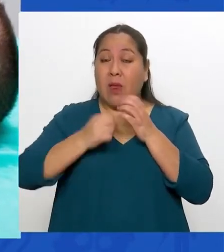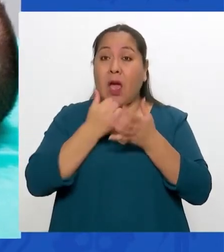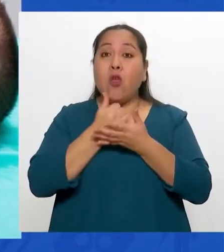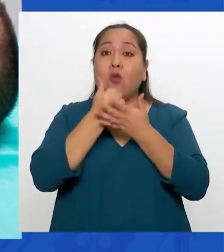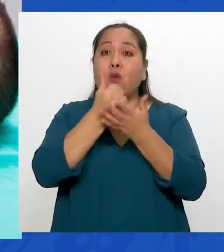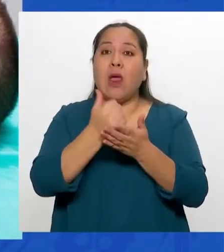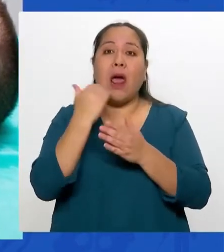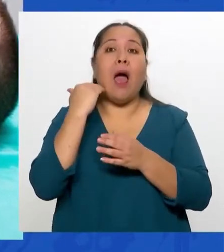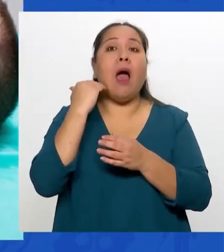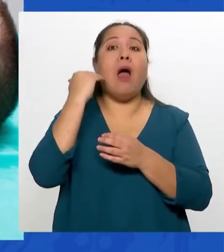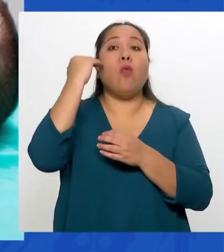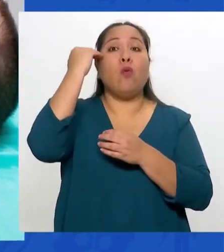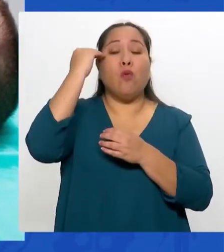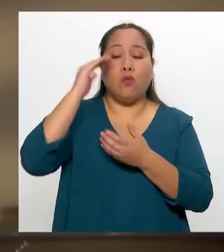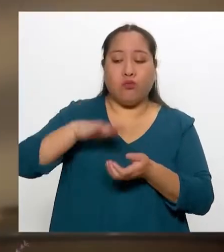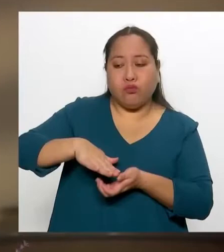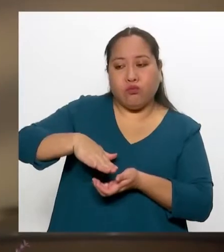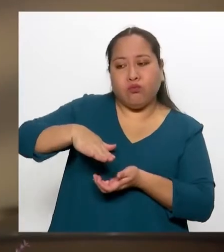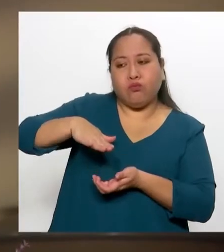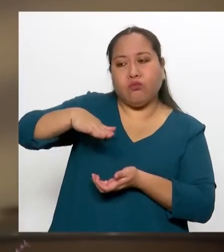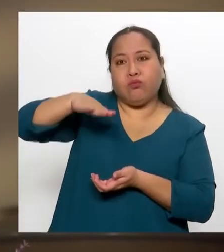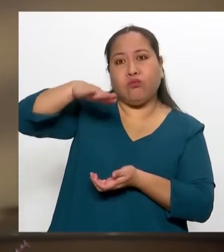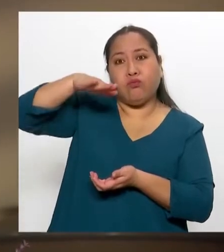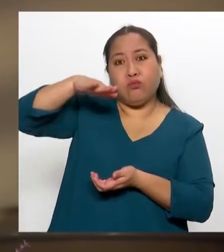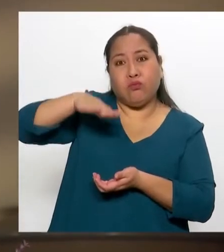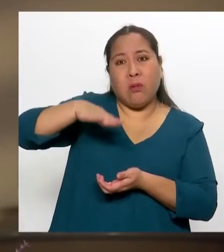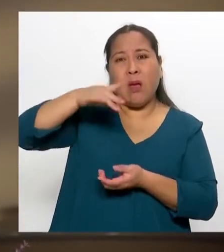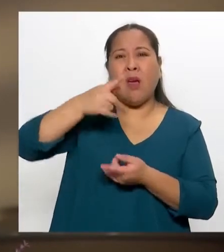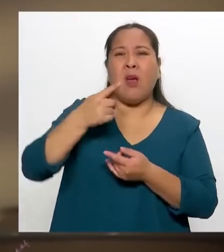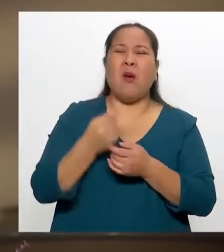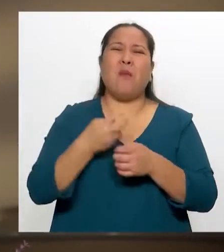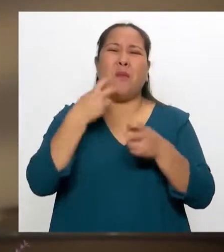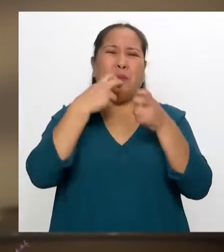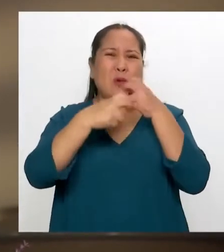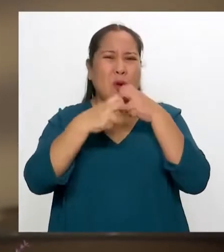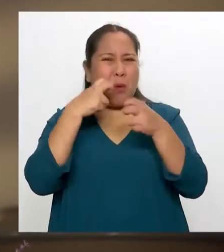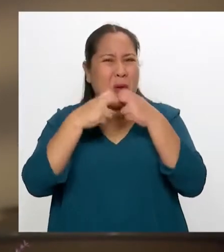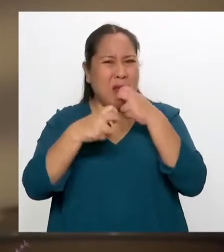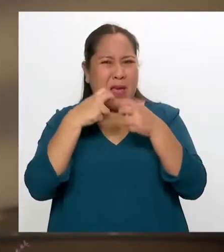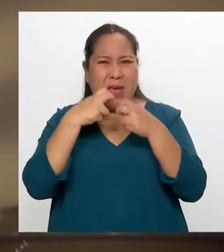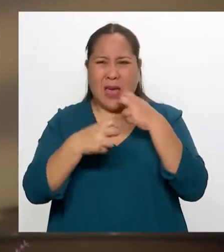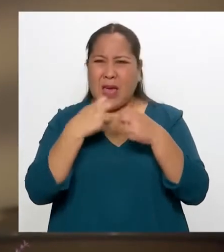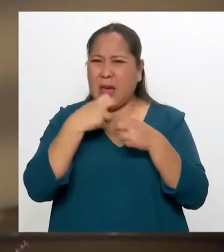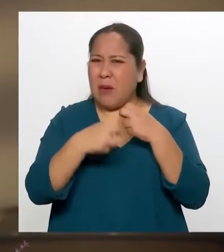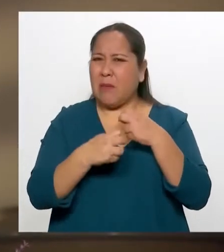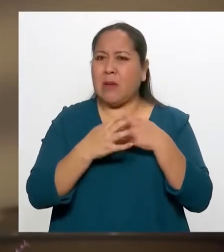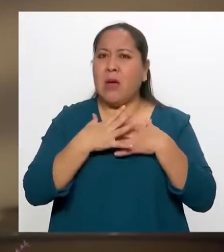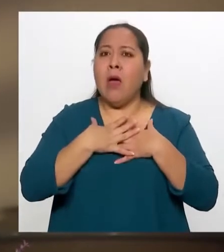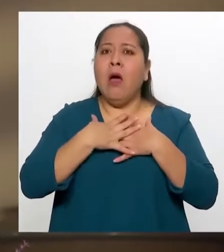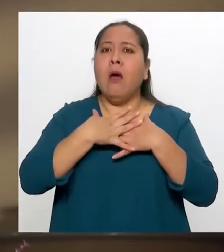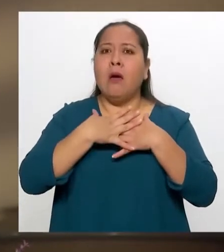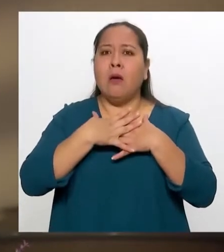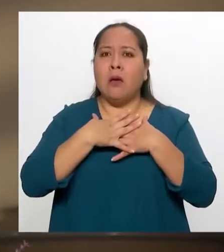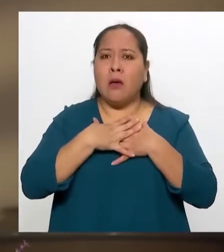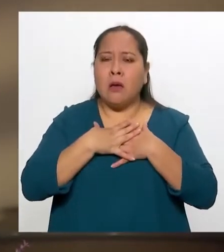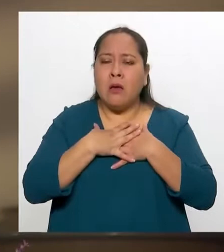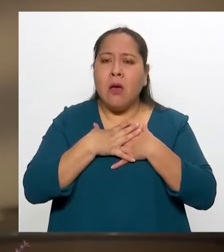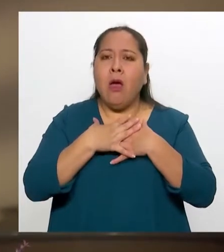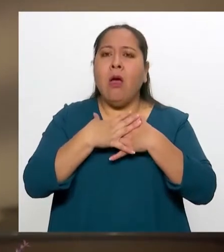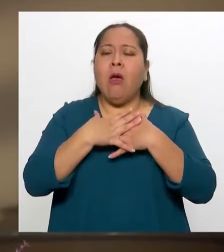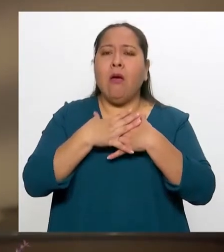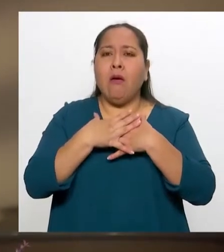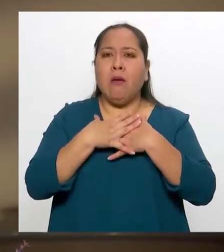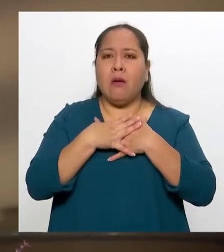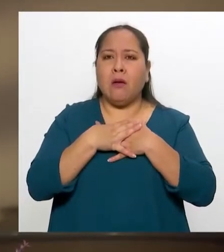ayudarles. Más grande comienzan a crecer y comienzan a tener problemas en el manejo de las secreciones y entonces comienzan a tener problemas respiratorios.